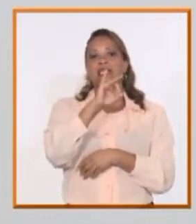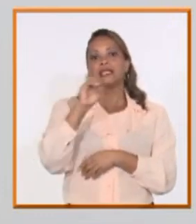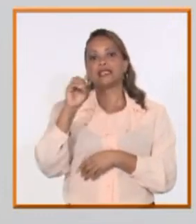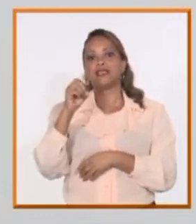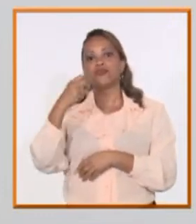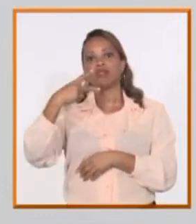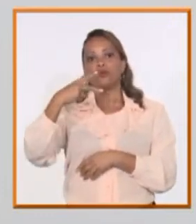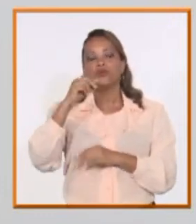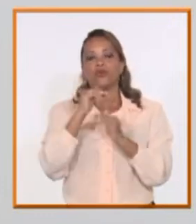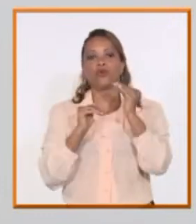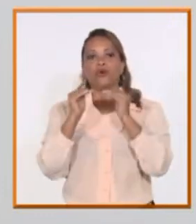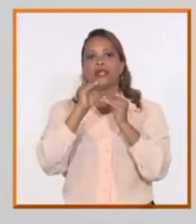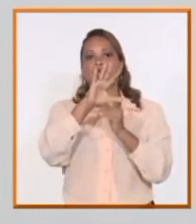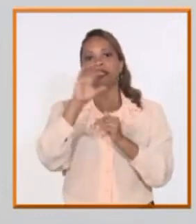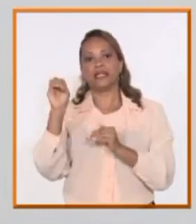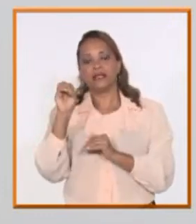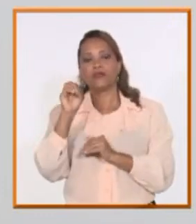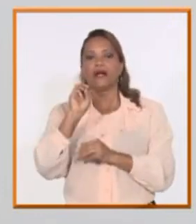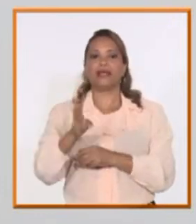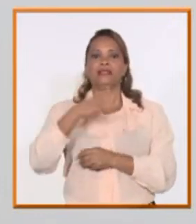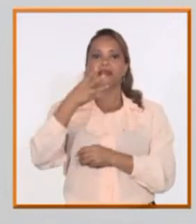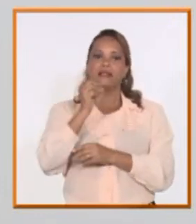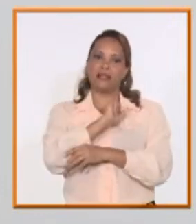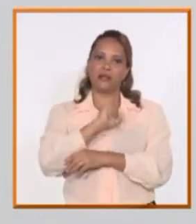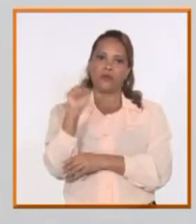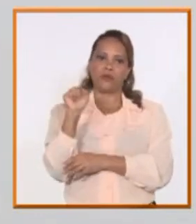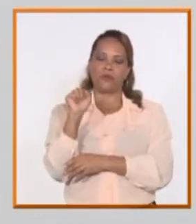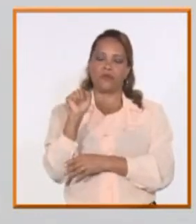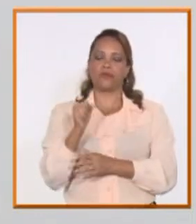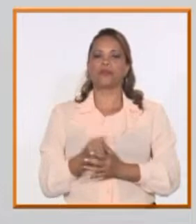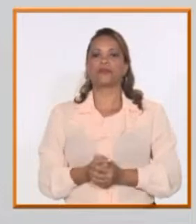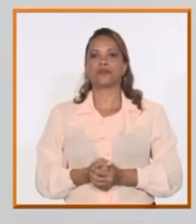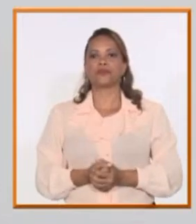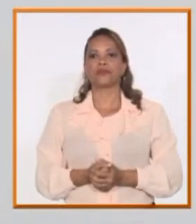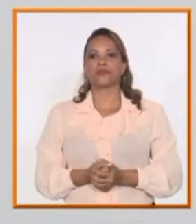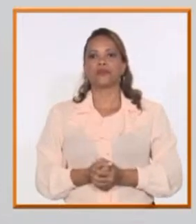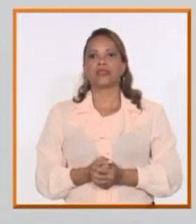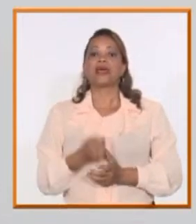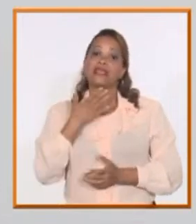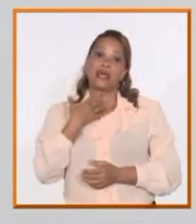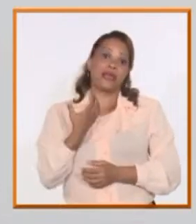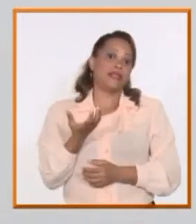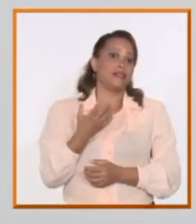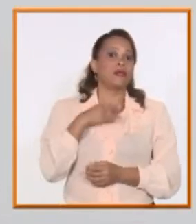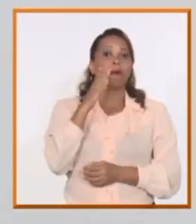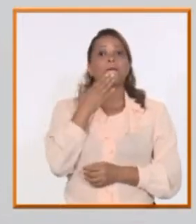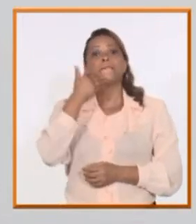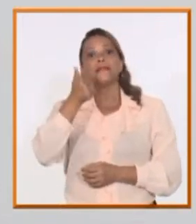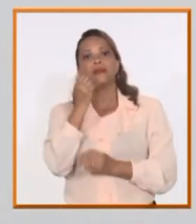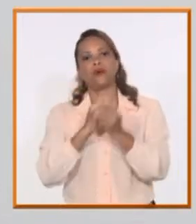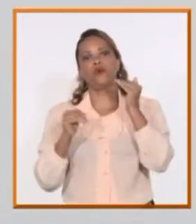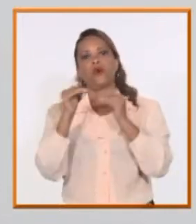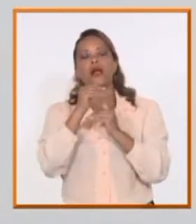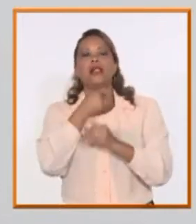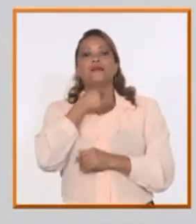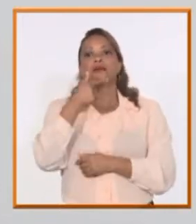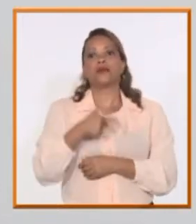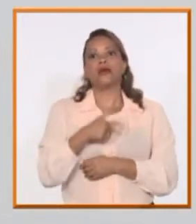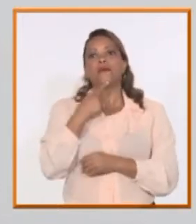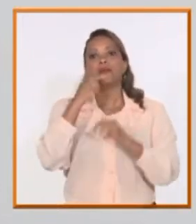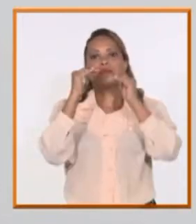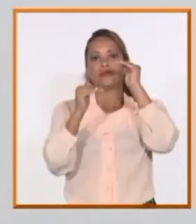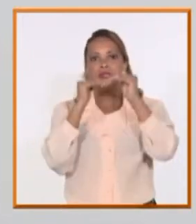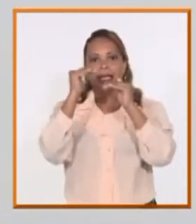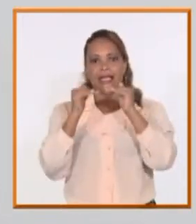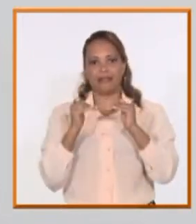lugar y 500 al tercero. Coger medalla ahí, te da ya nos ubica en un mejor lugar. Claro. Pero aparte, si tú vas en la zona de clasificación con un